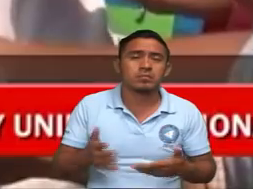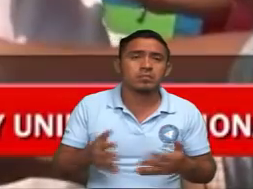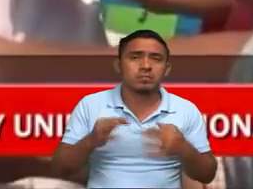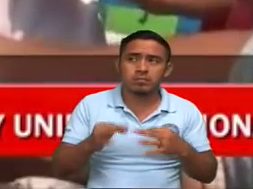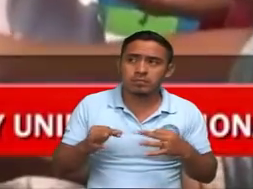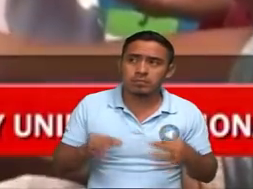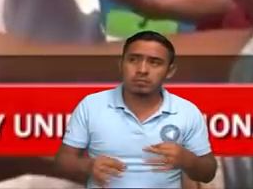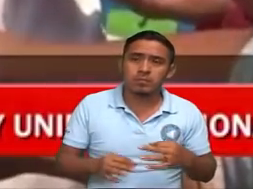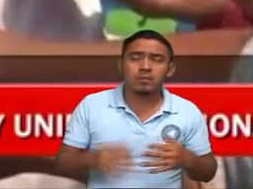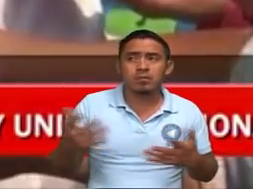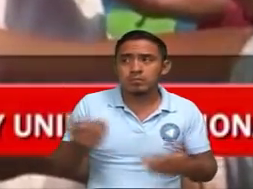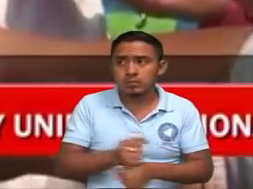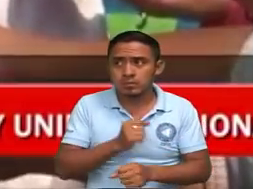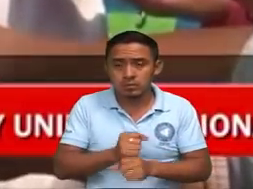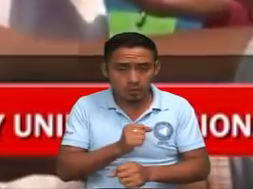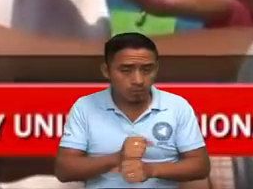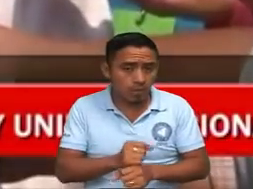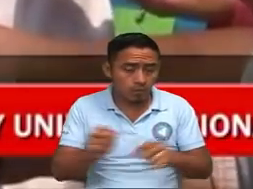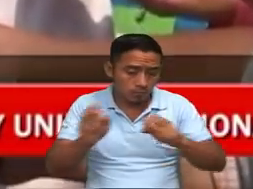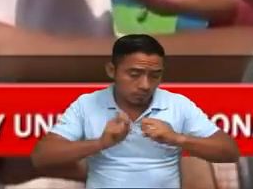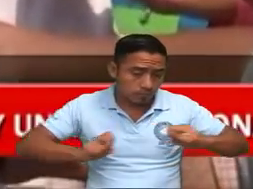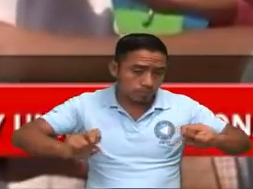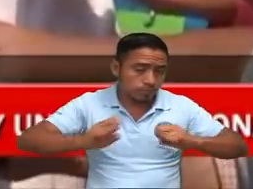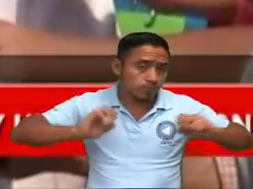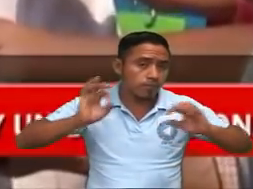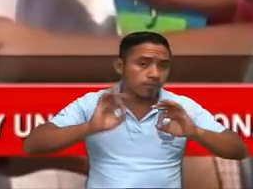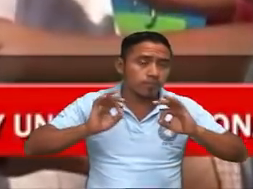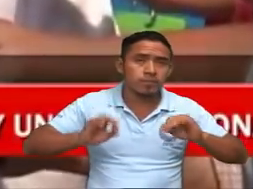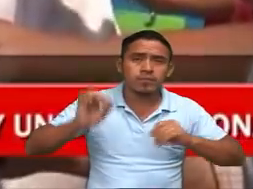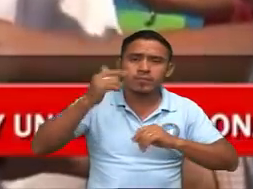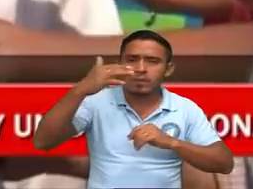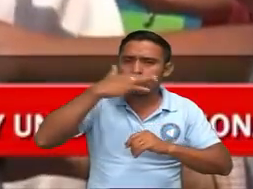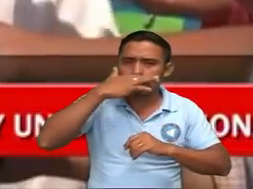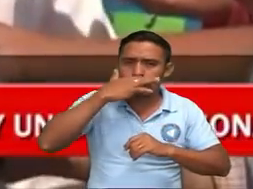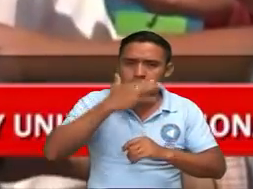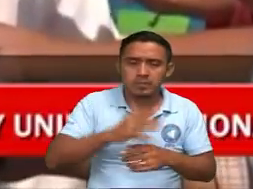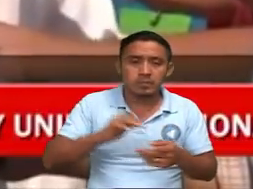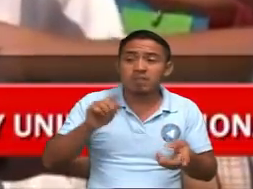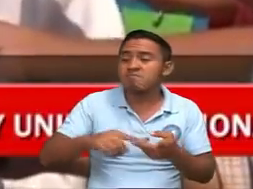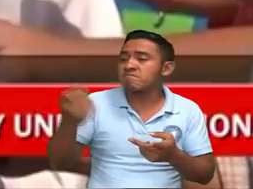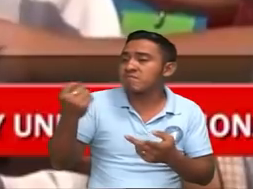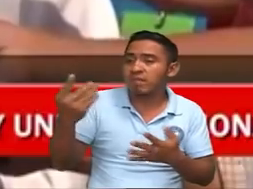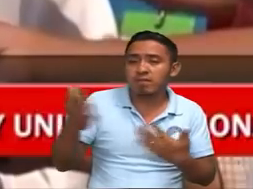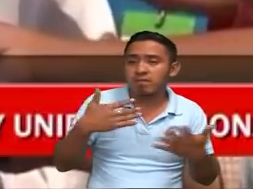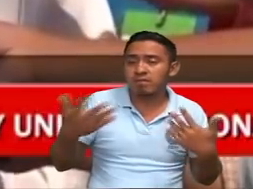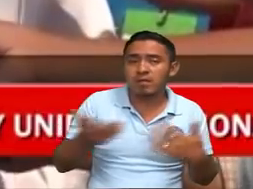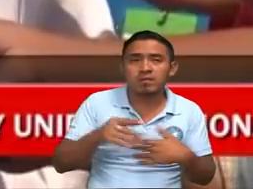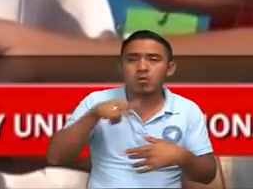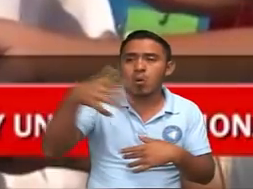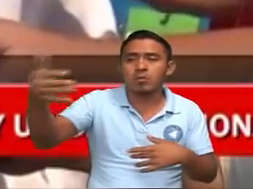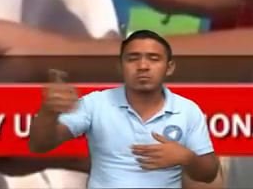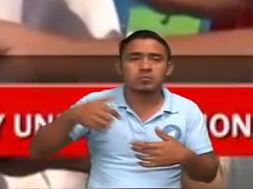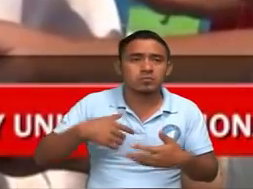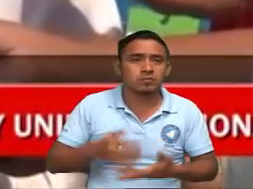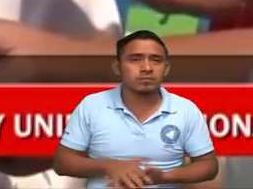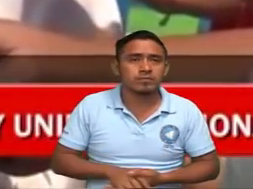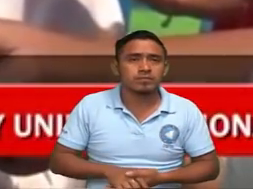sesiones, a esta mesa de negociación donde está presente el GRUN y está ausente la otra